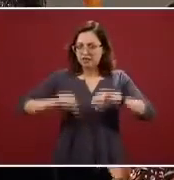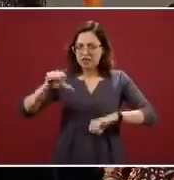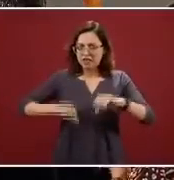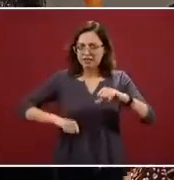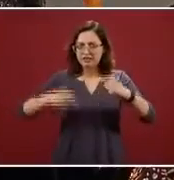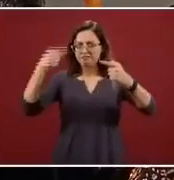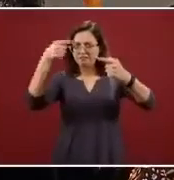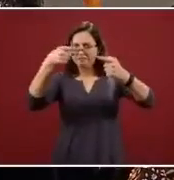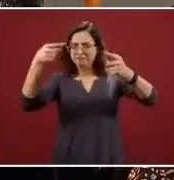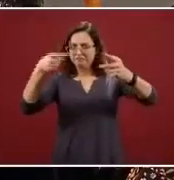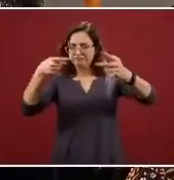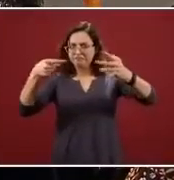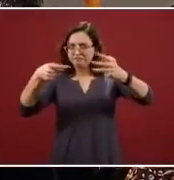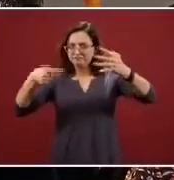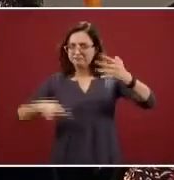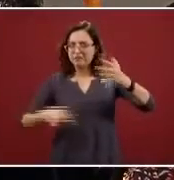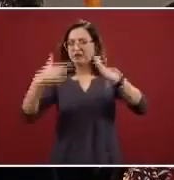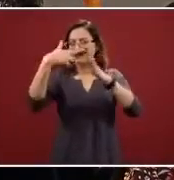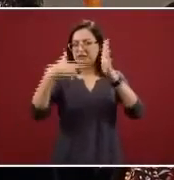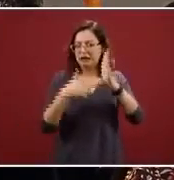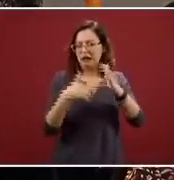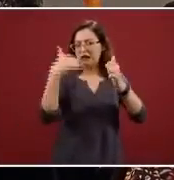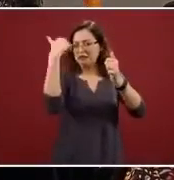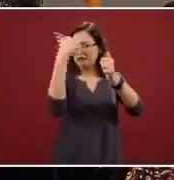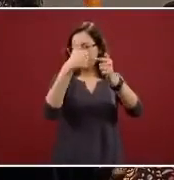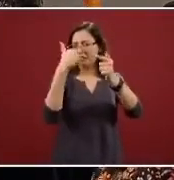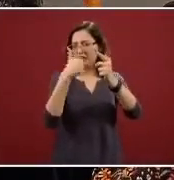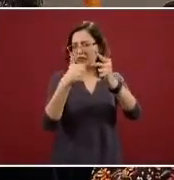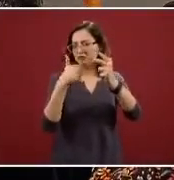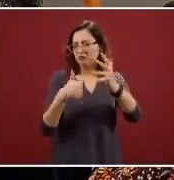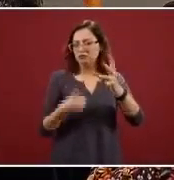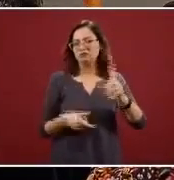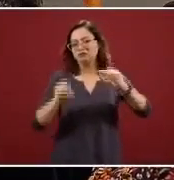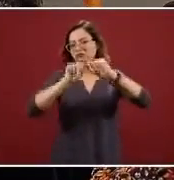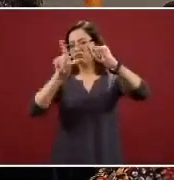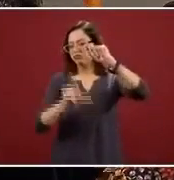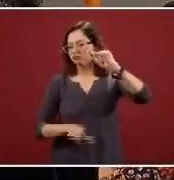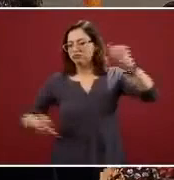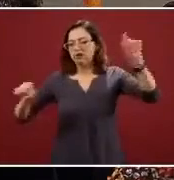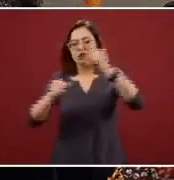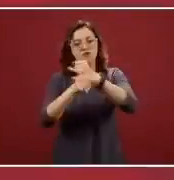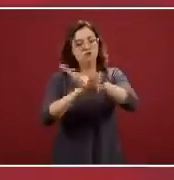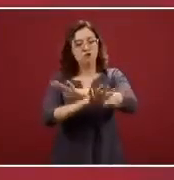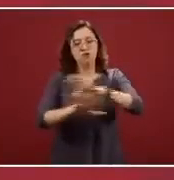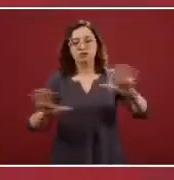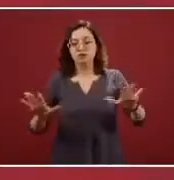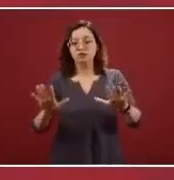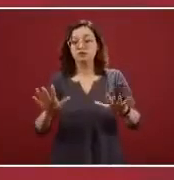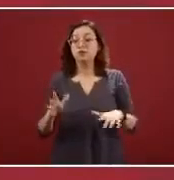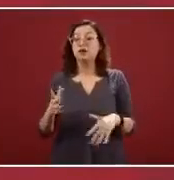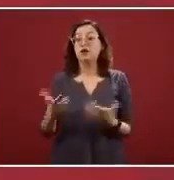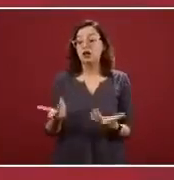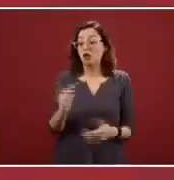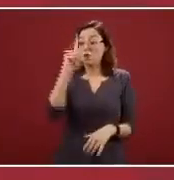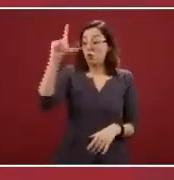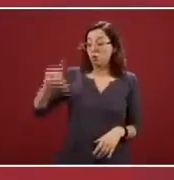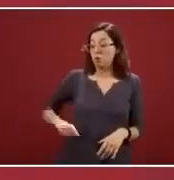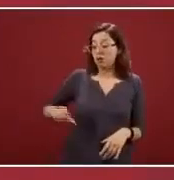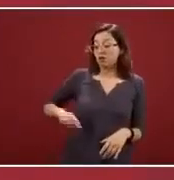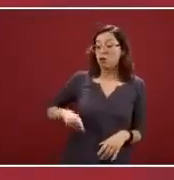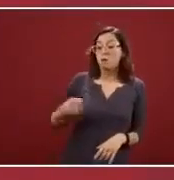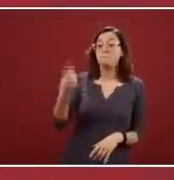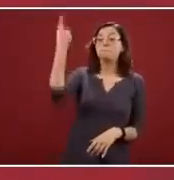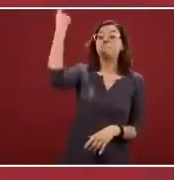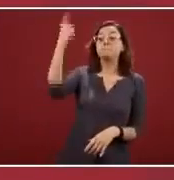un lineamiento nacional, la idea es que todos tengan la información y sepan cuando llegue la instrucción o cuando llegue la